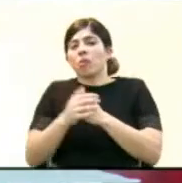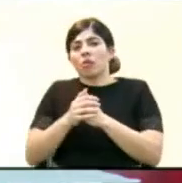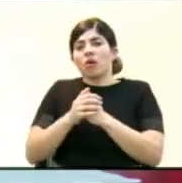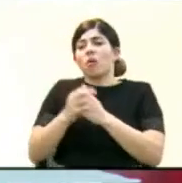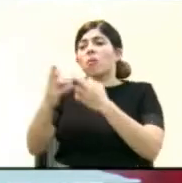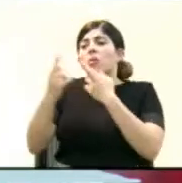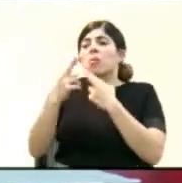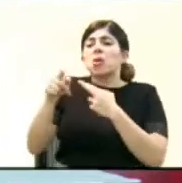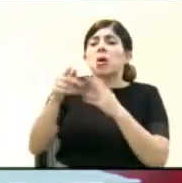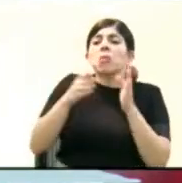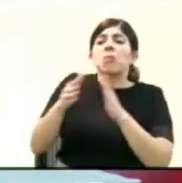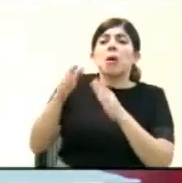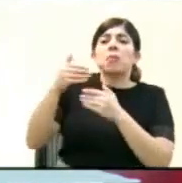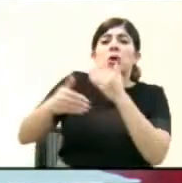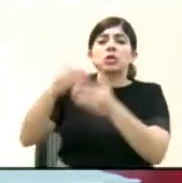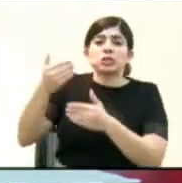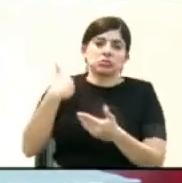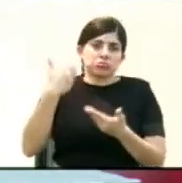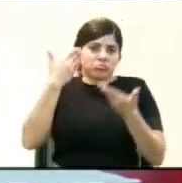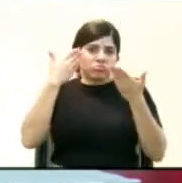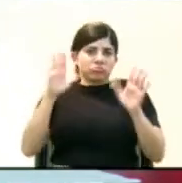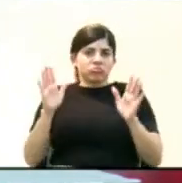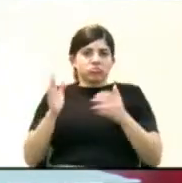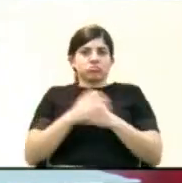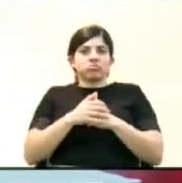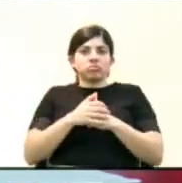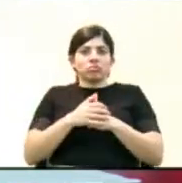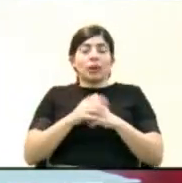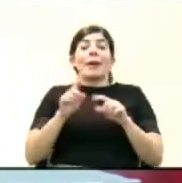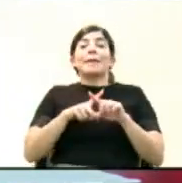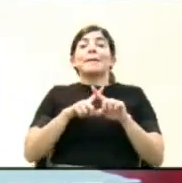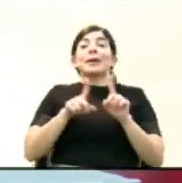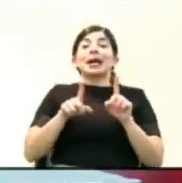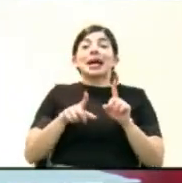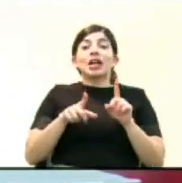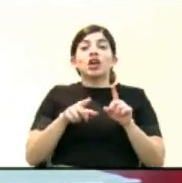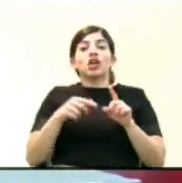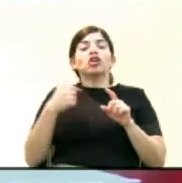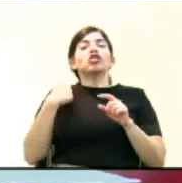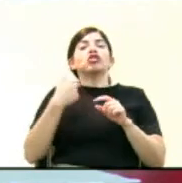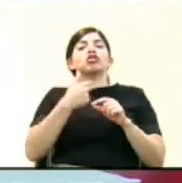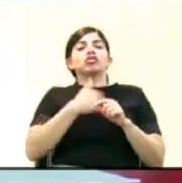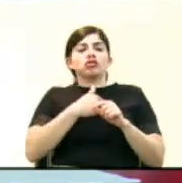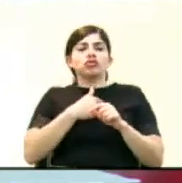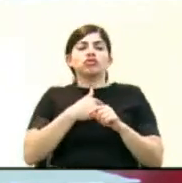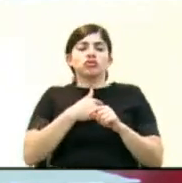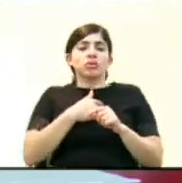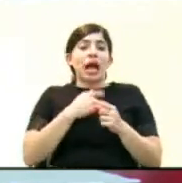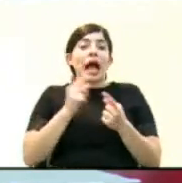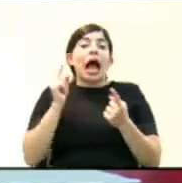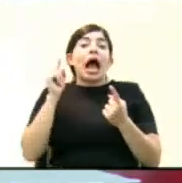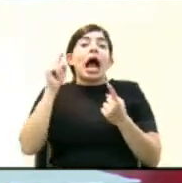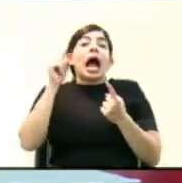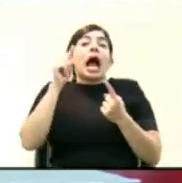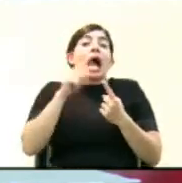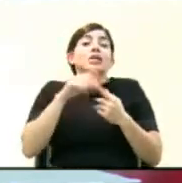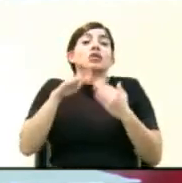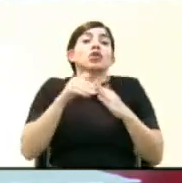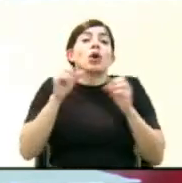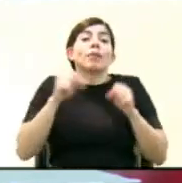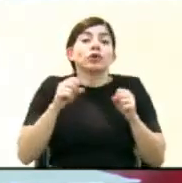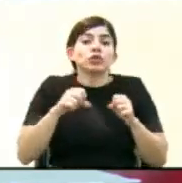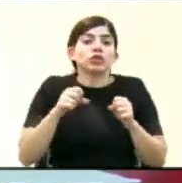las partes en estos procesos, pero estará hasta donde sea